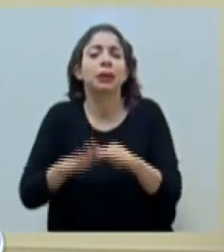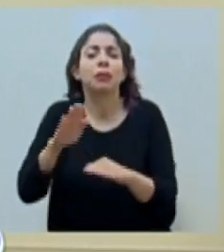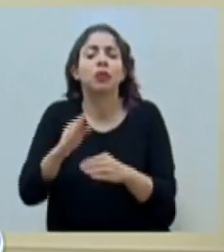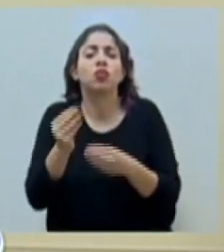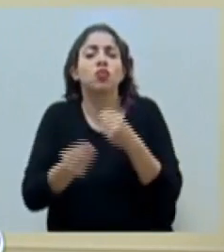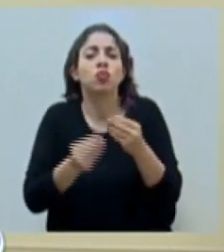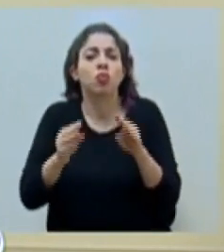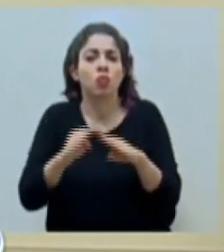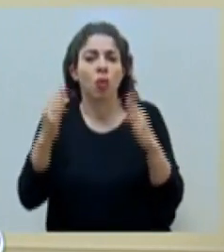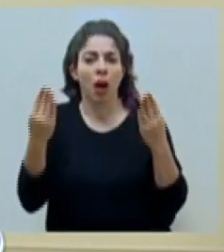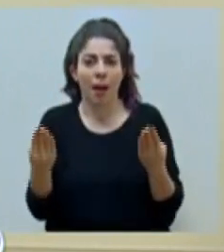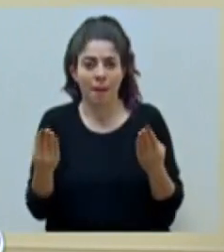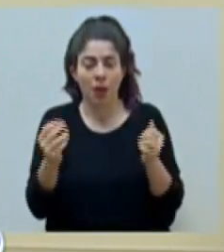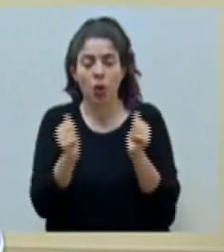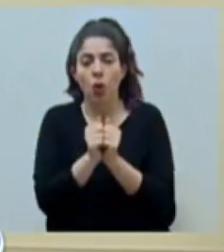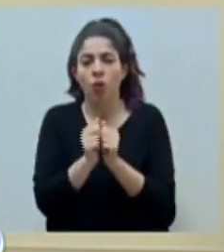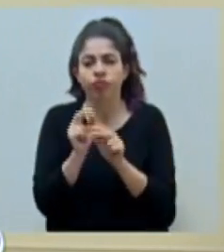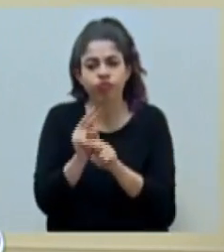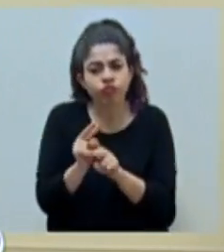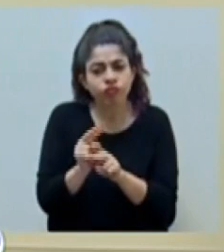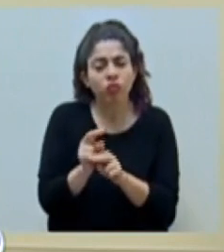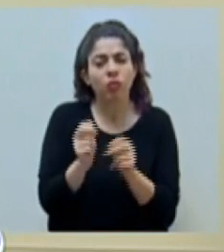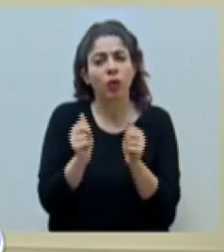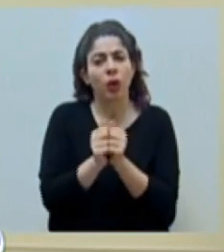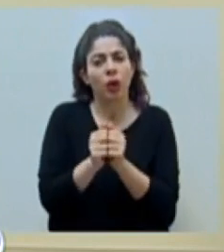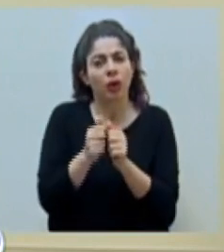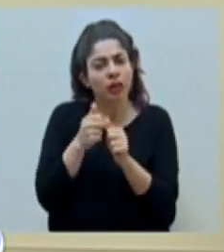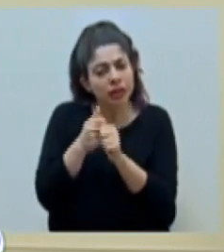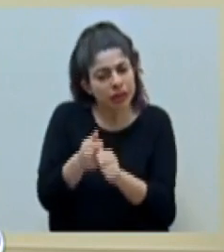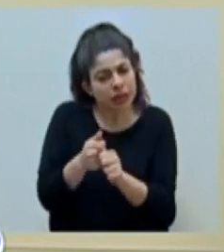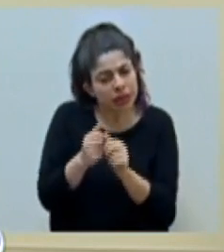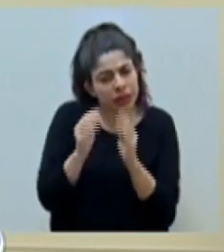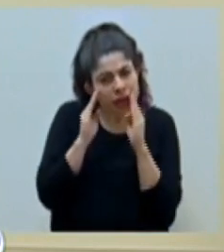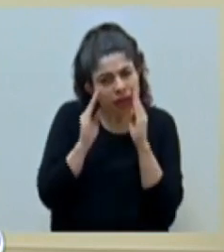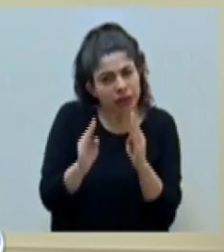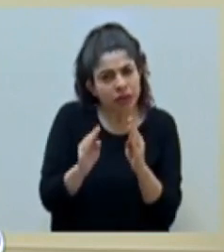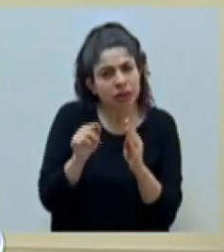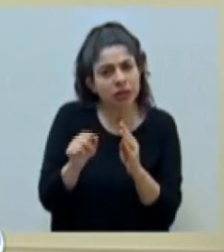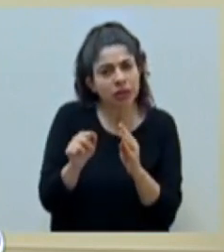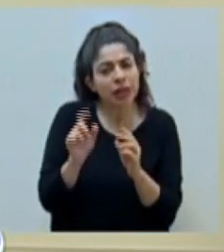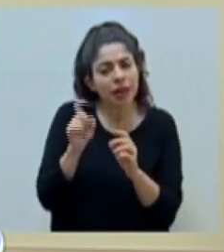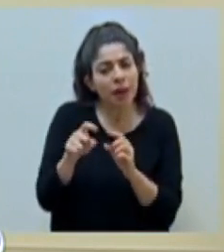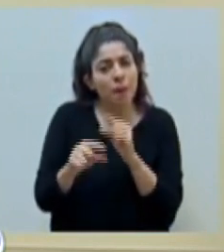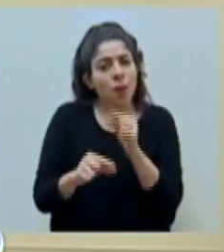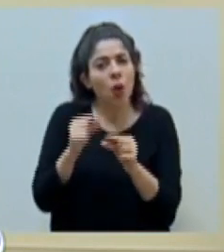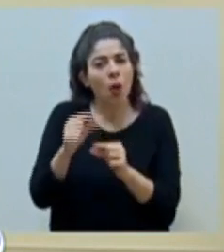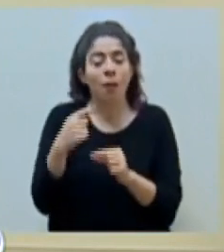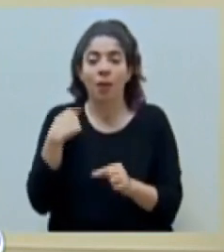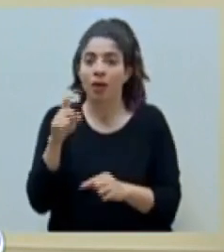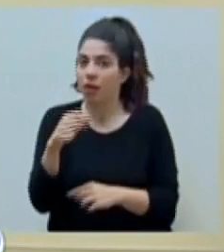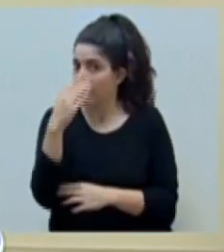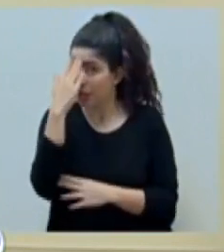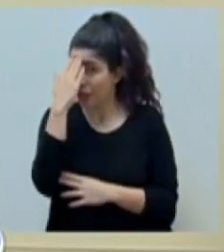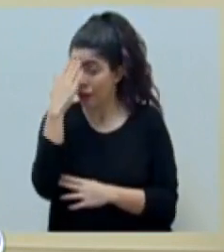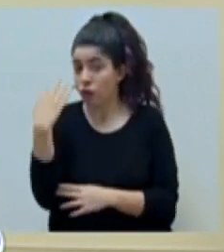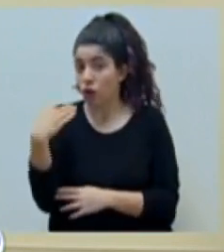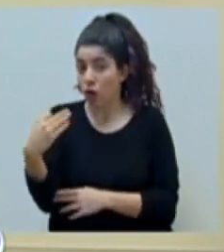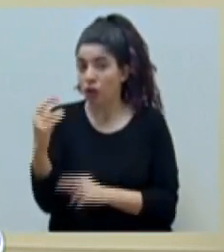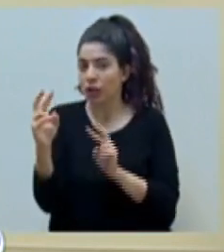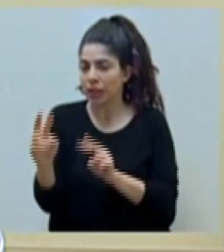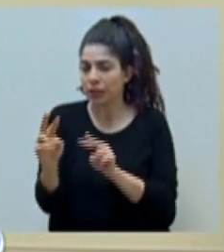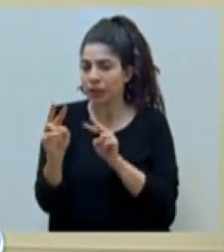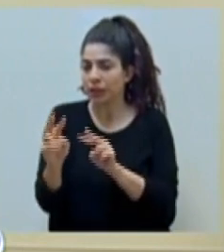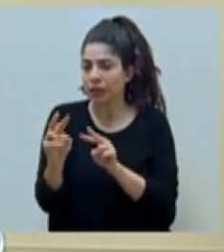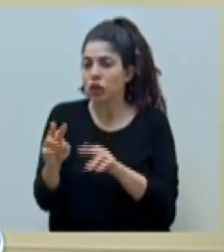esta reapertura con un monitoreo, con un seguimiento y además que tiene que ser gradual. Pero tenemos que valorar el día a día cómo